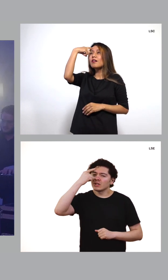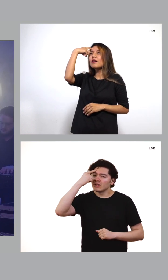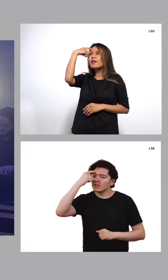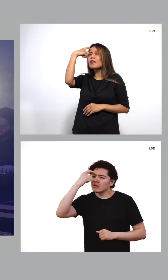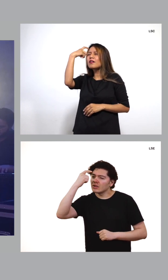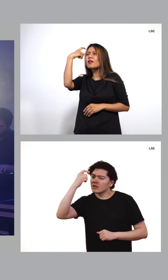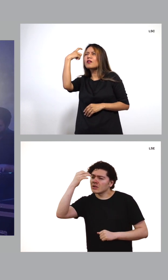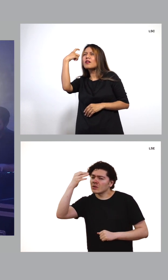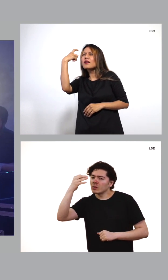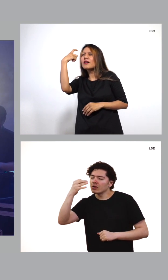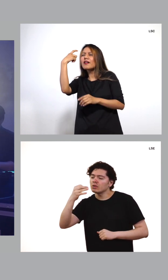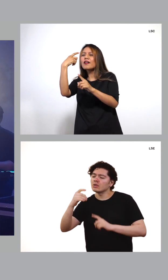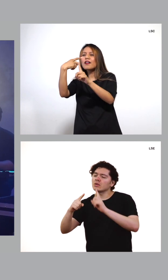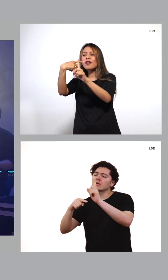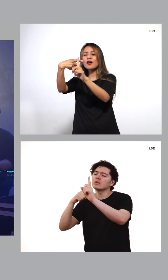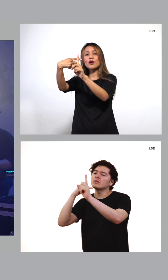aquella